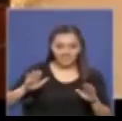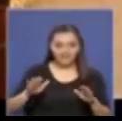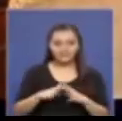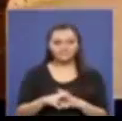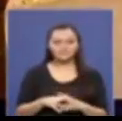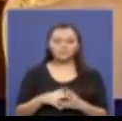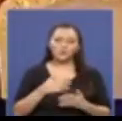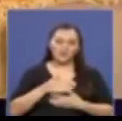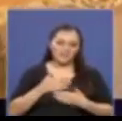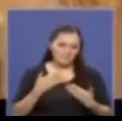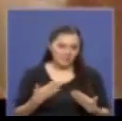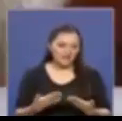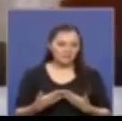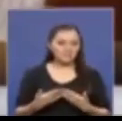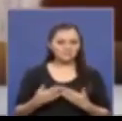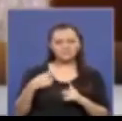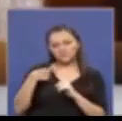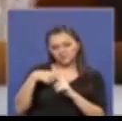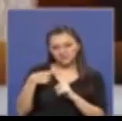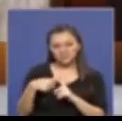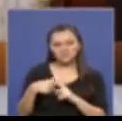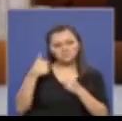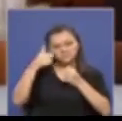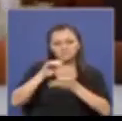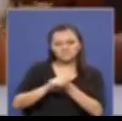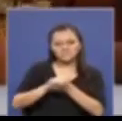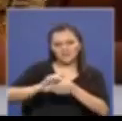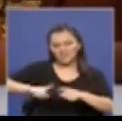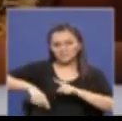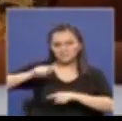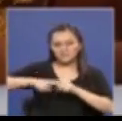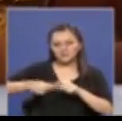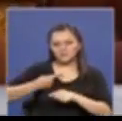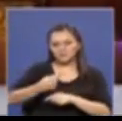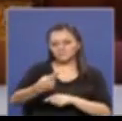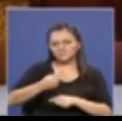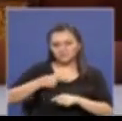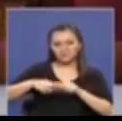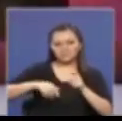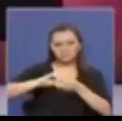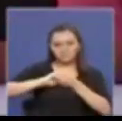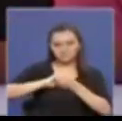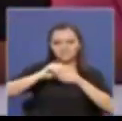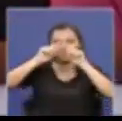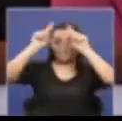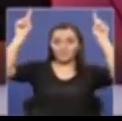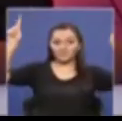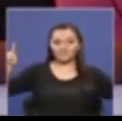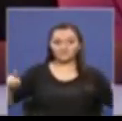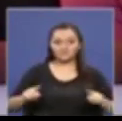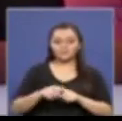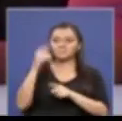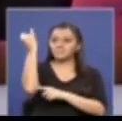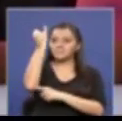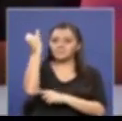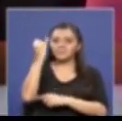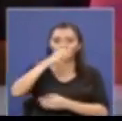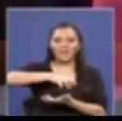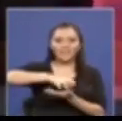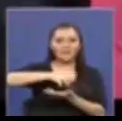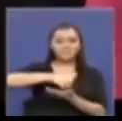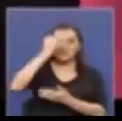fue muy amable, muy fluida. Es que realmente hay una profunda amistad, ¿no?, entre Michelle y yo. Ahí le regalamos un cuadro del maestro Perugachi, de Aquisito Nomaja, de